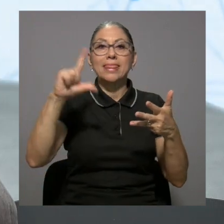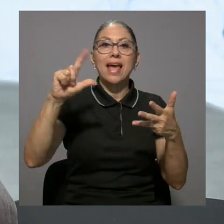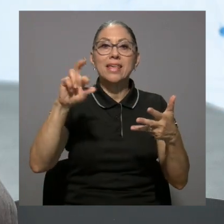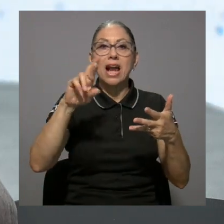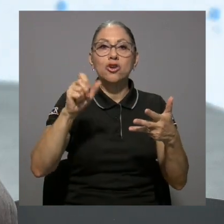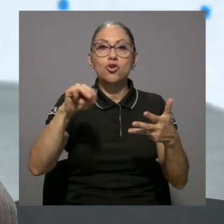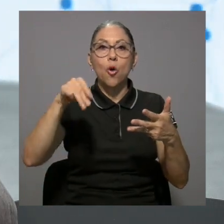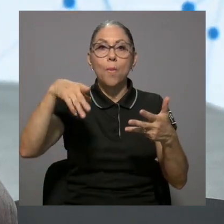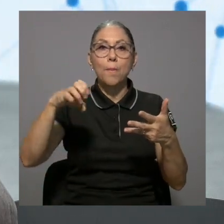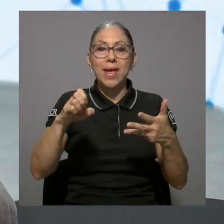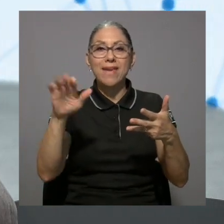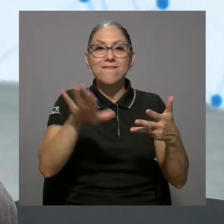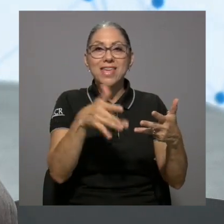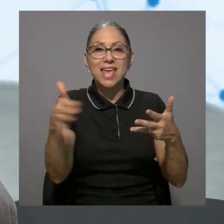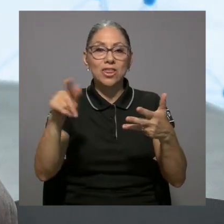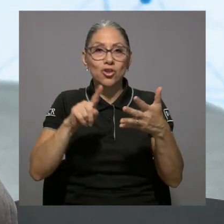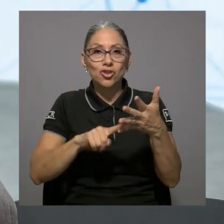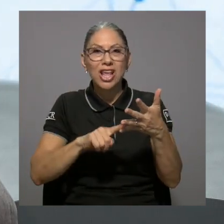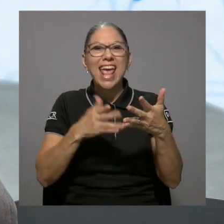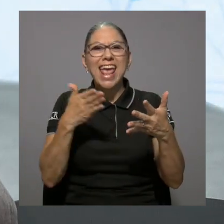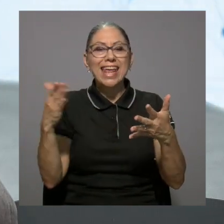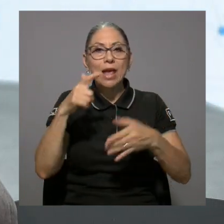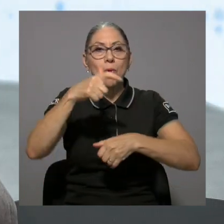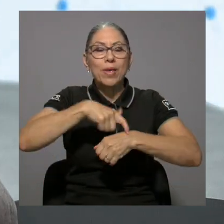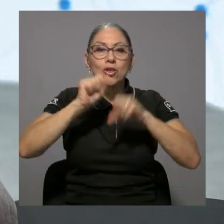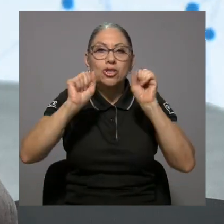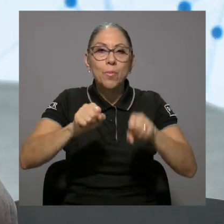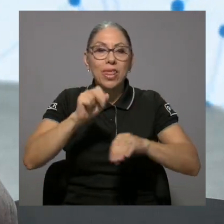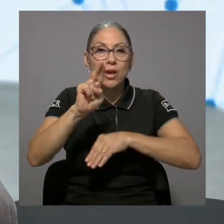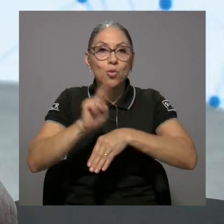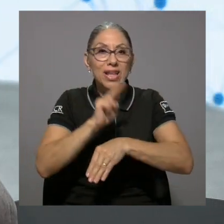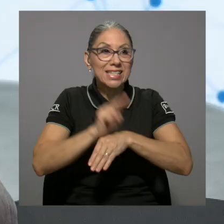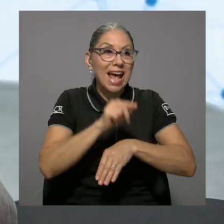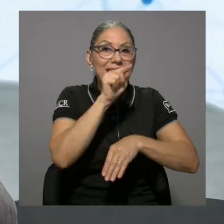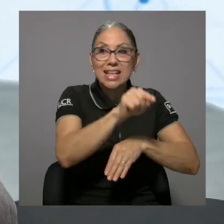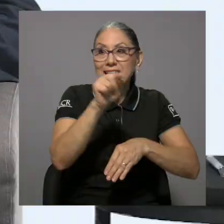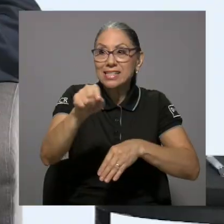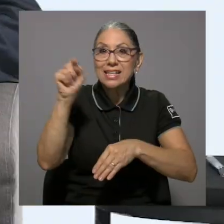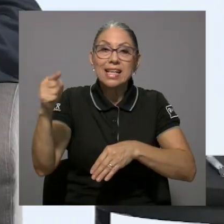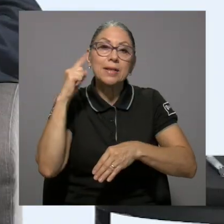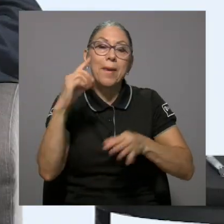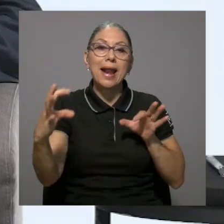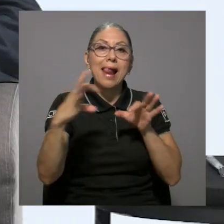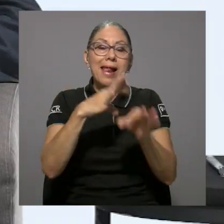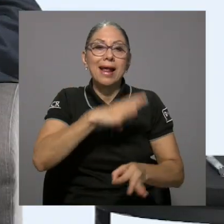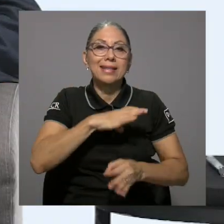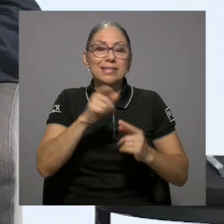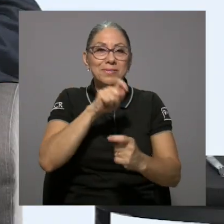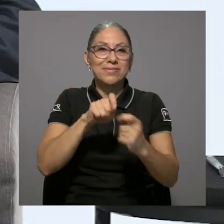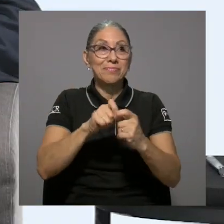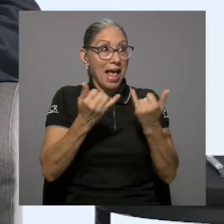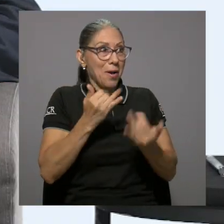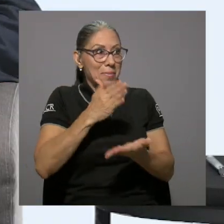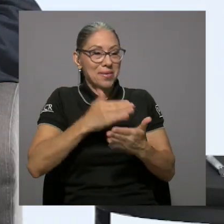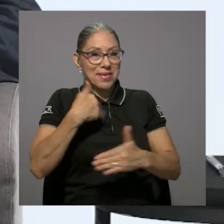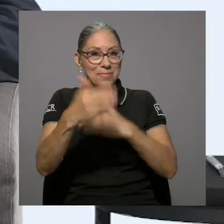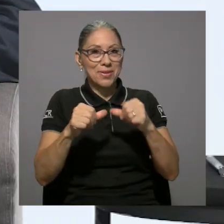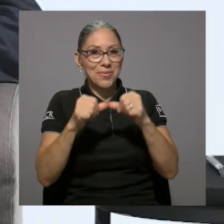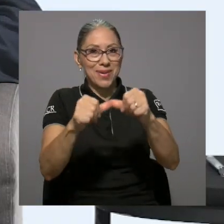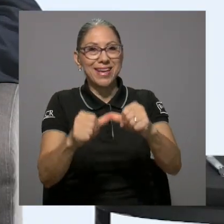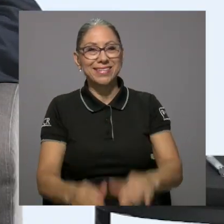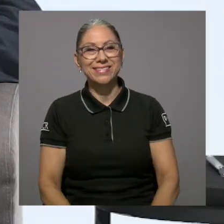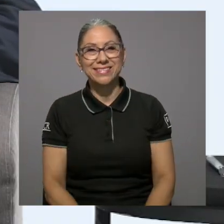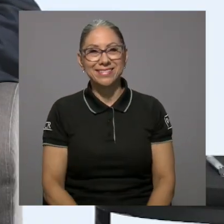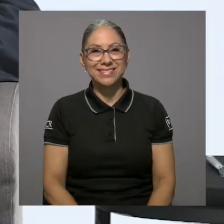puede utilizar una u otra especie para esas características específicas. Sí. Permíteme hacer una pausa y continuamos el siguiente segmento, Laura.